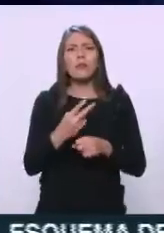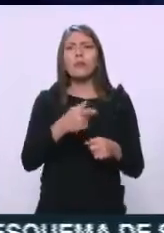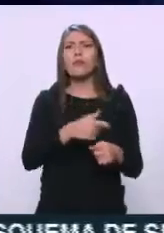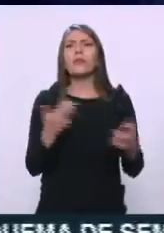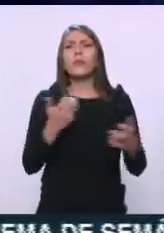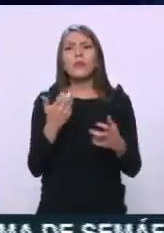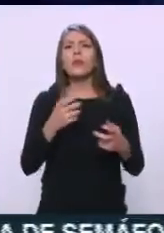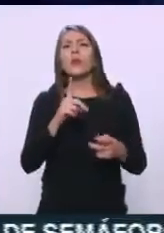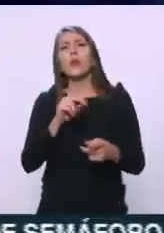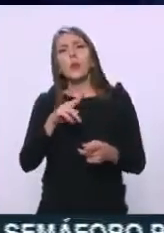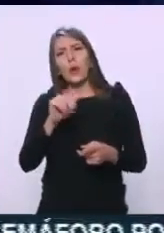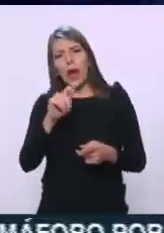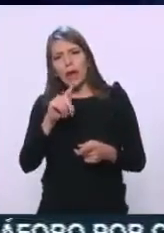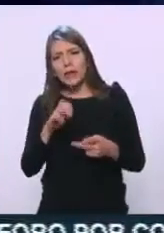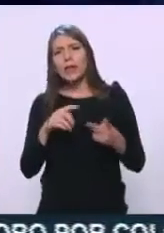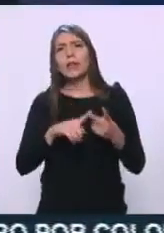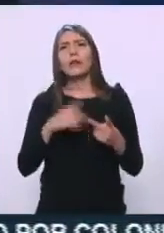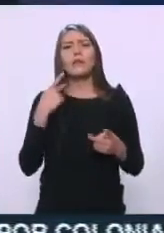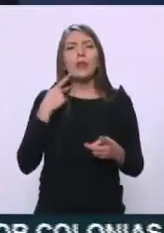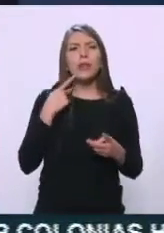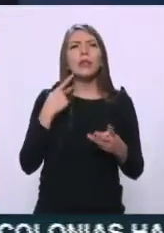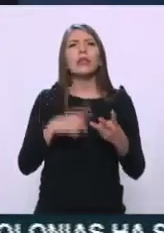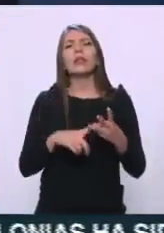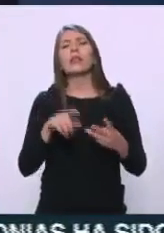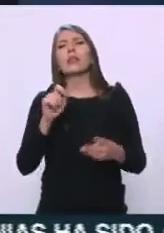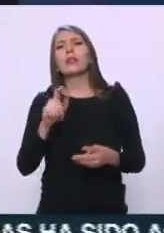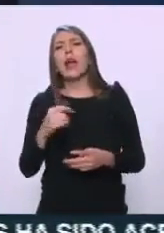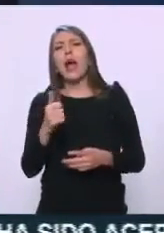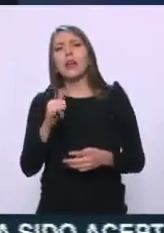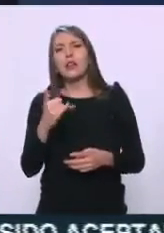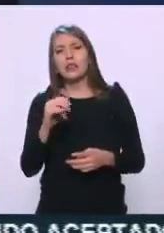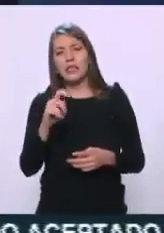Lozoya y en el caso Ayotzinapa. Vamos a ver qué sigue, Víctor